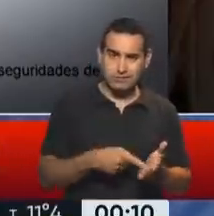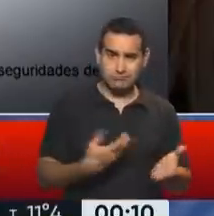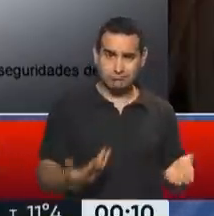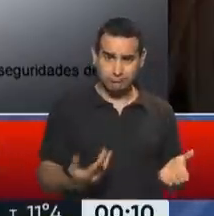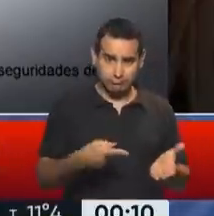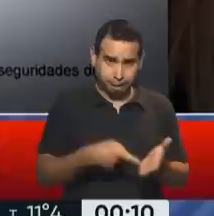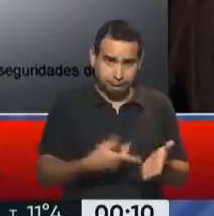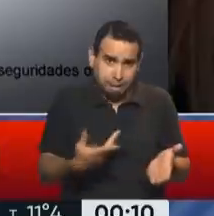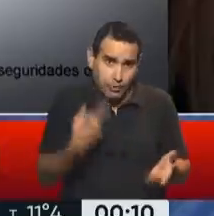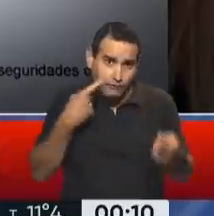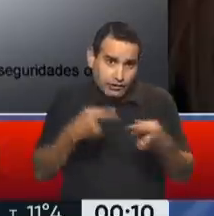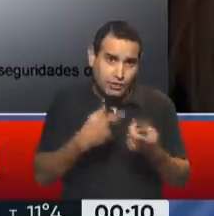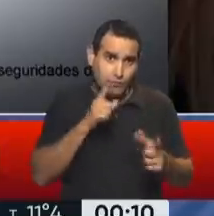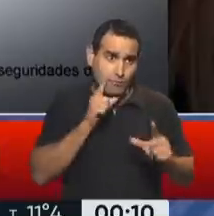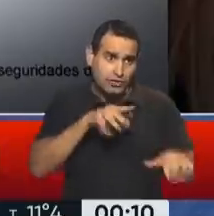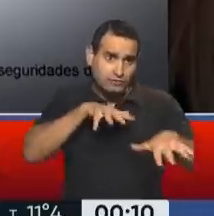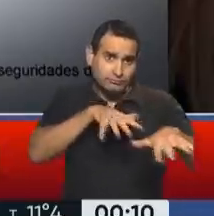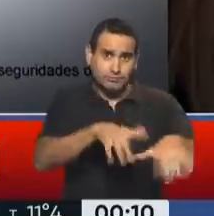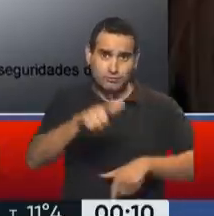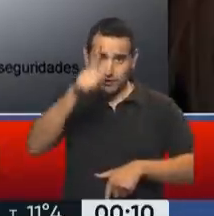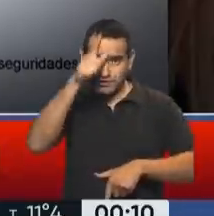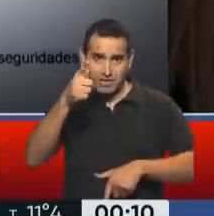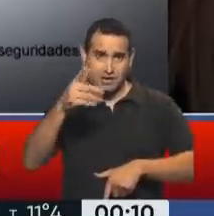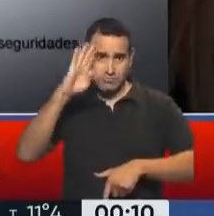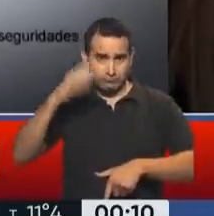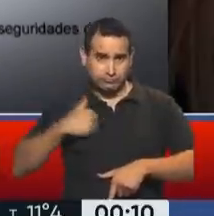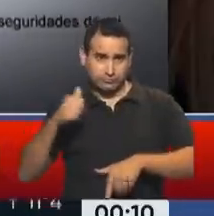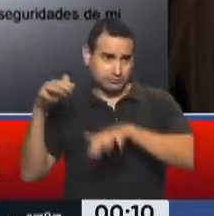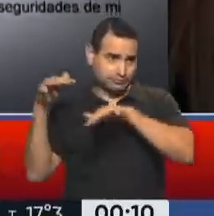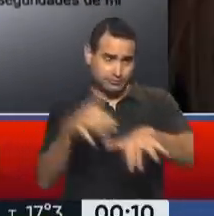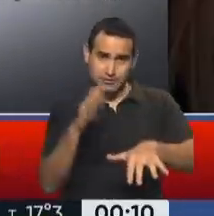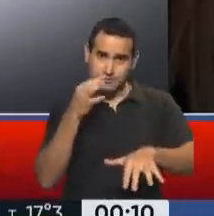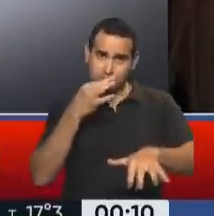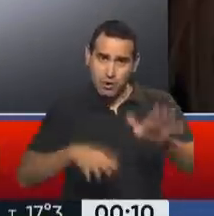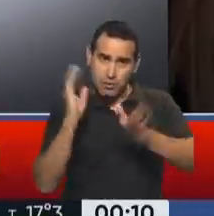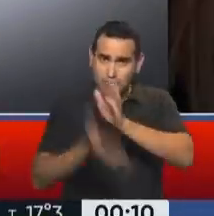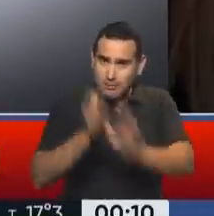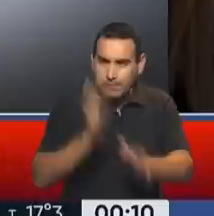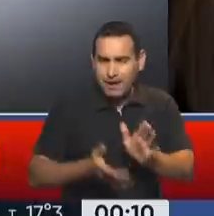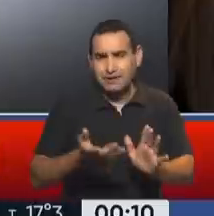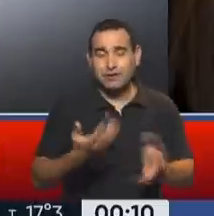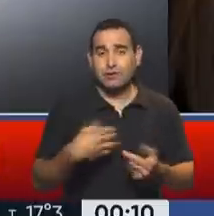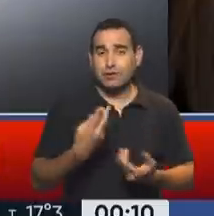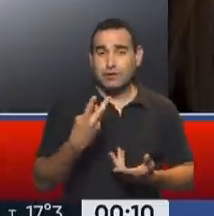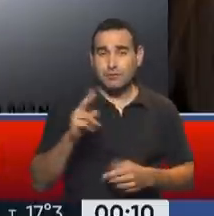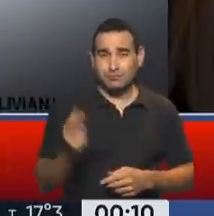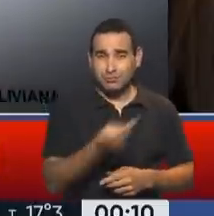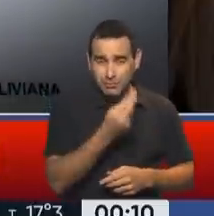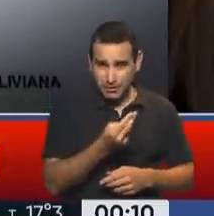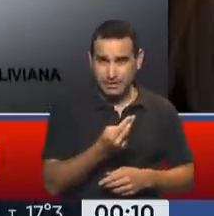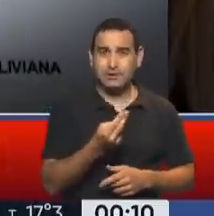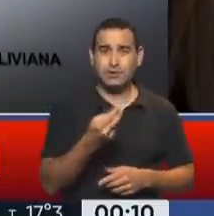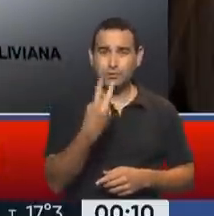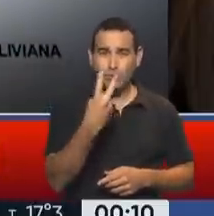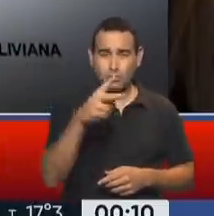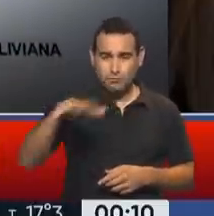ejecutar la represión militar y policial que desembocó en escenarios de mucha violencia, dos masacres, la de